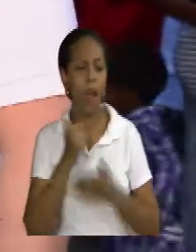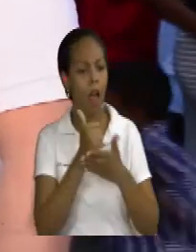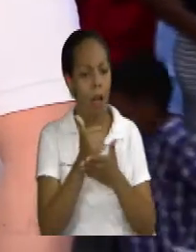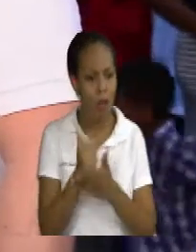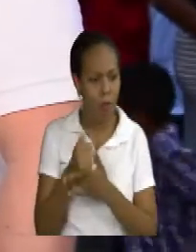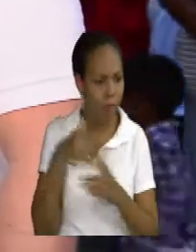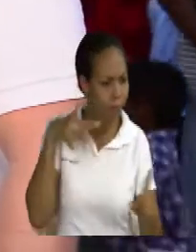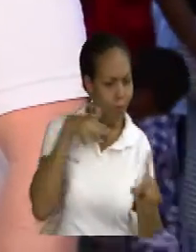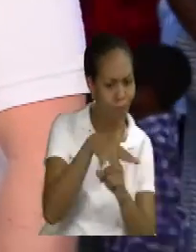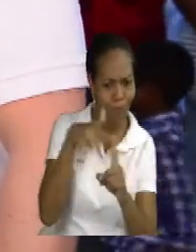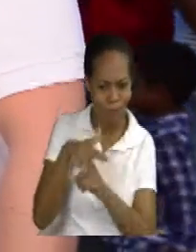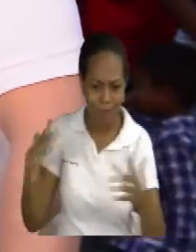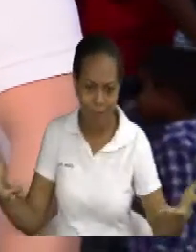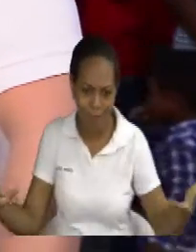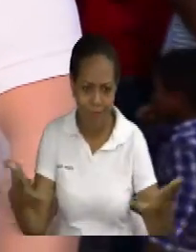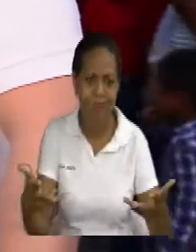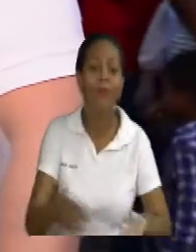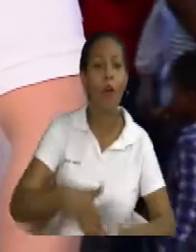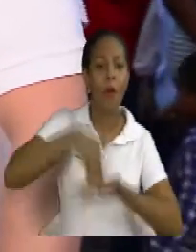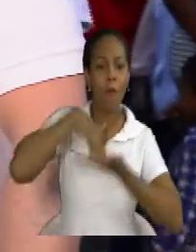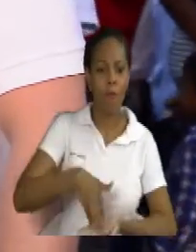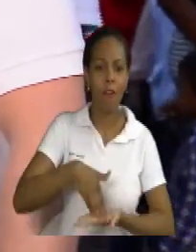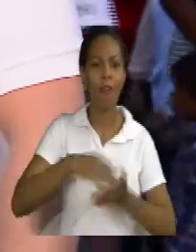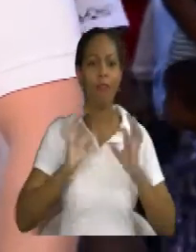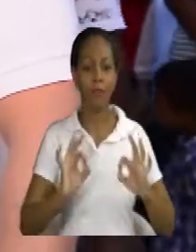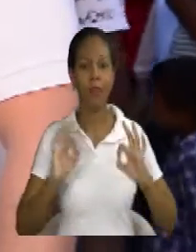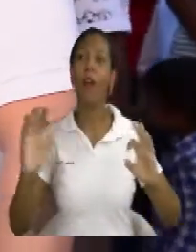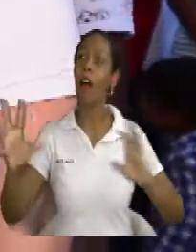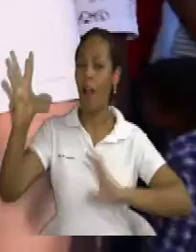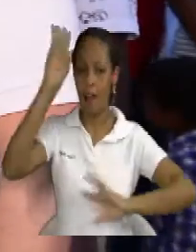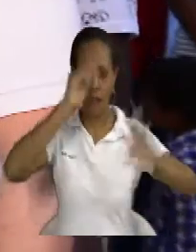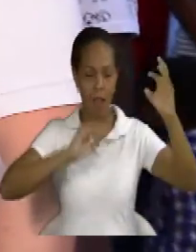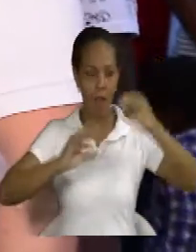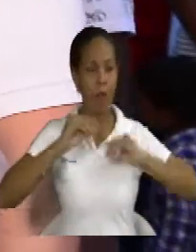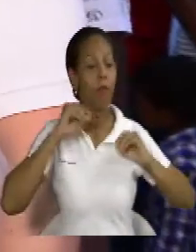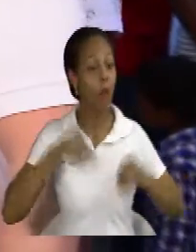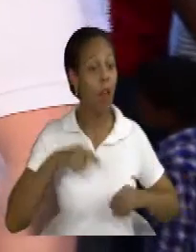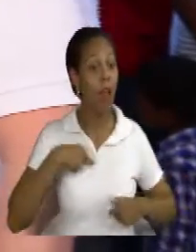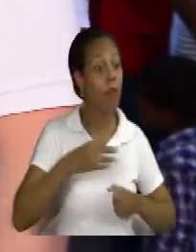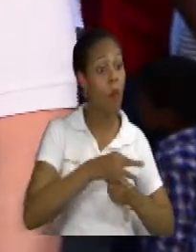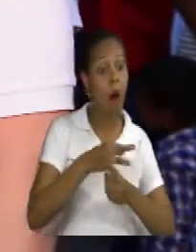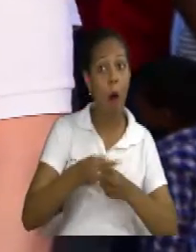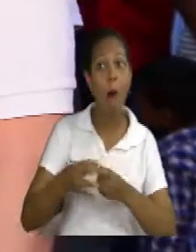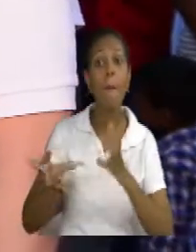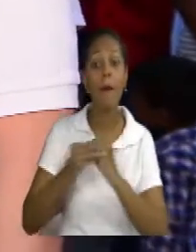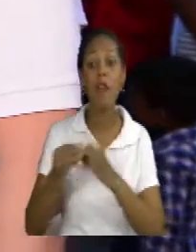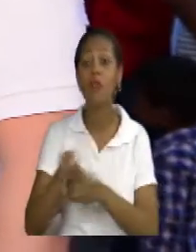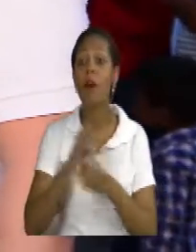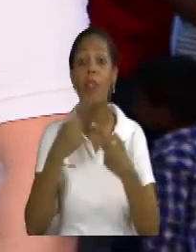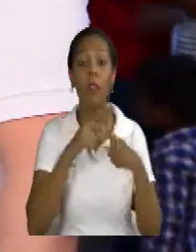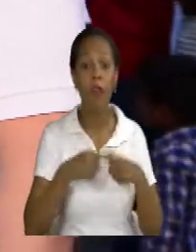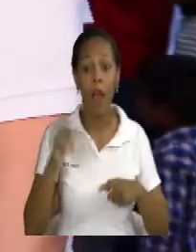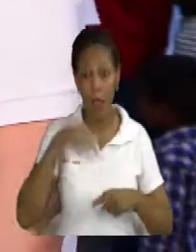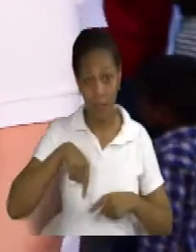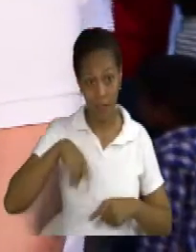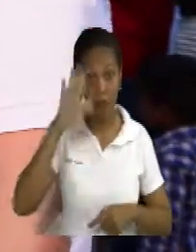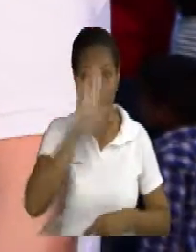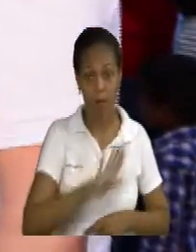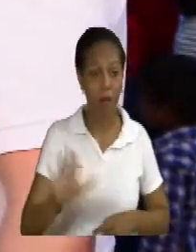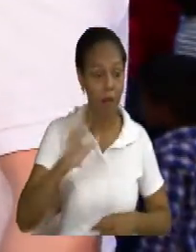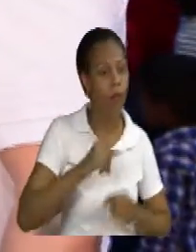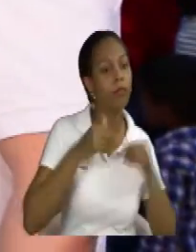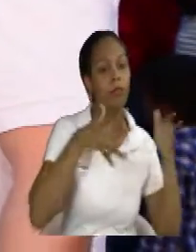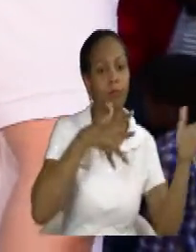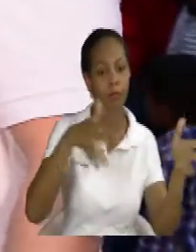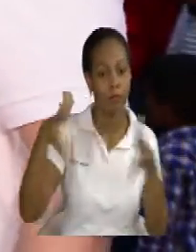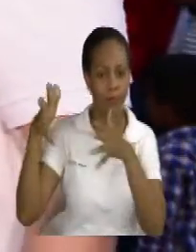modelo que queremos replicar en el resto de los departamentos y ciudades del departamento. Bueno, a mí hay algo que me dieron un dato y me dijeron, pero